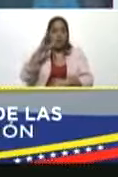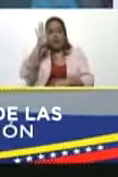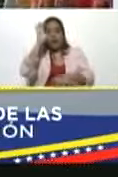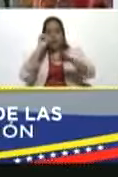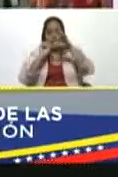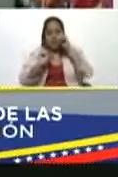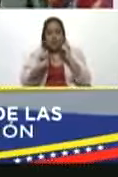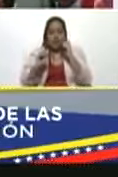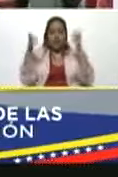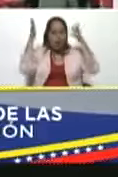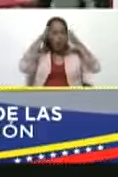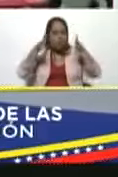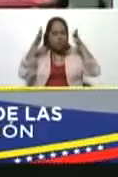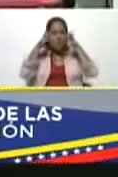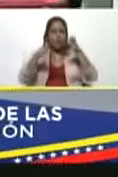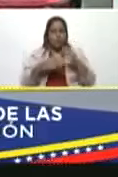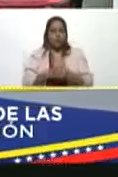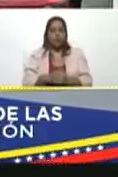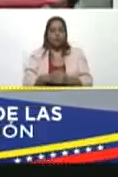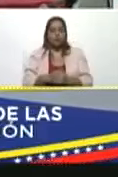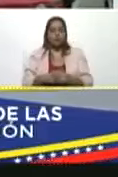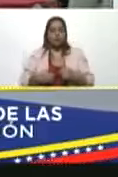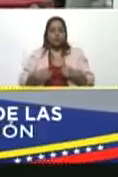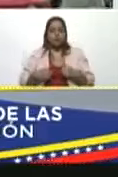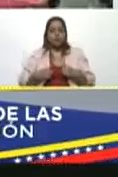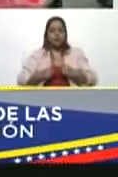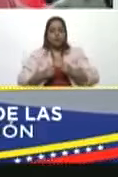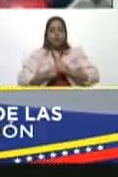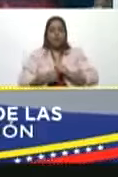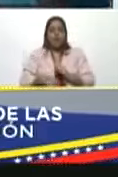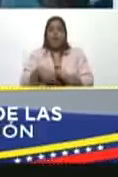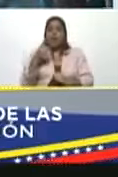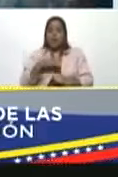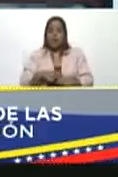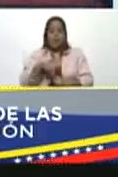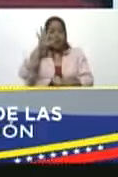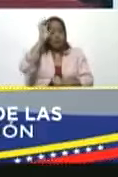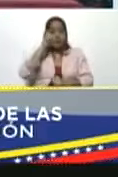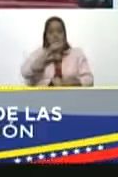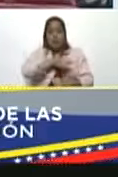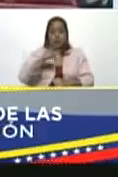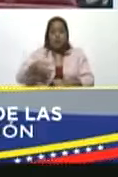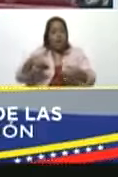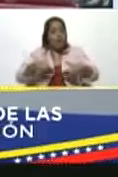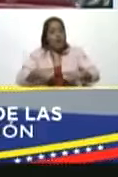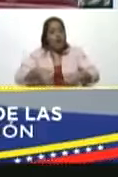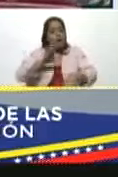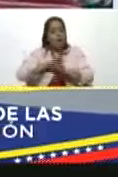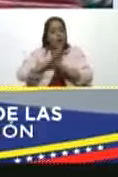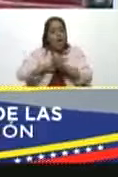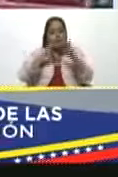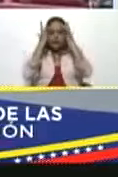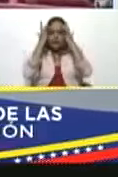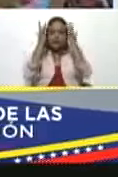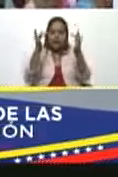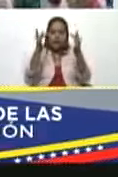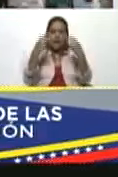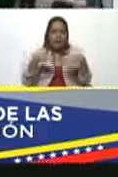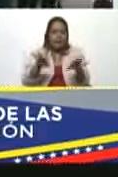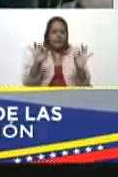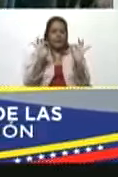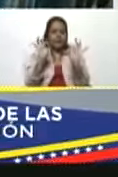sus consejos. Hay que aprender de la gente que lucha, porque tiene la inteligencia